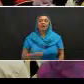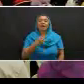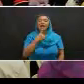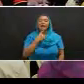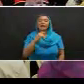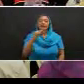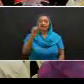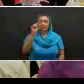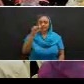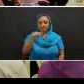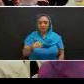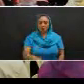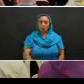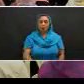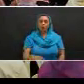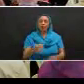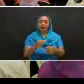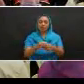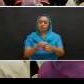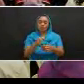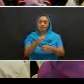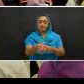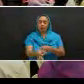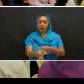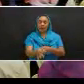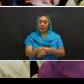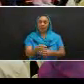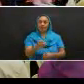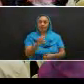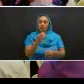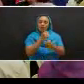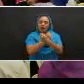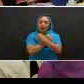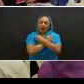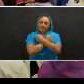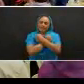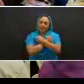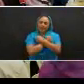dice hoy a su pueblo.